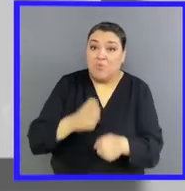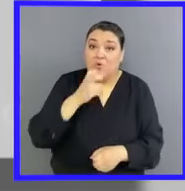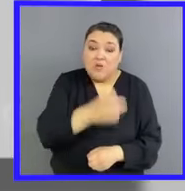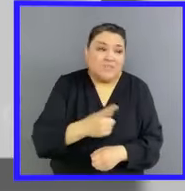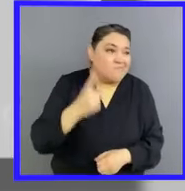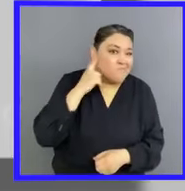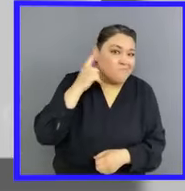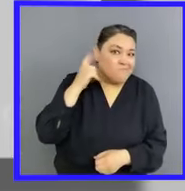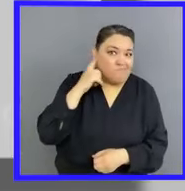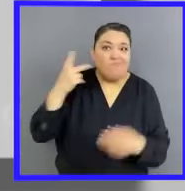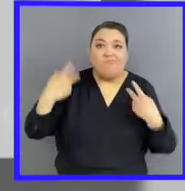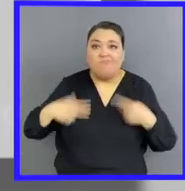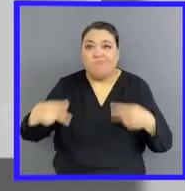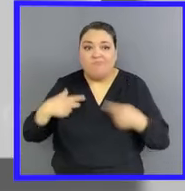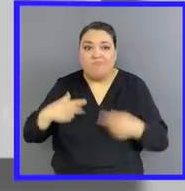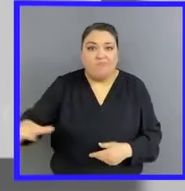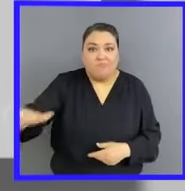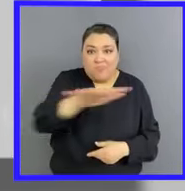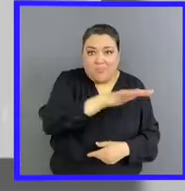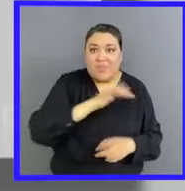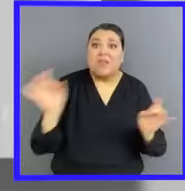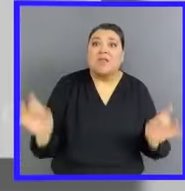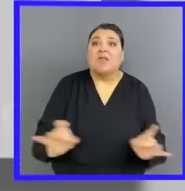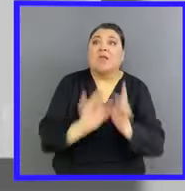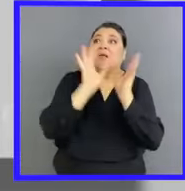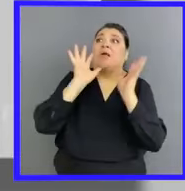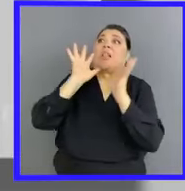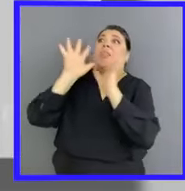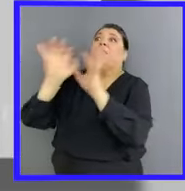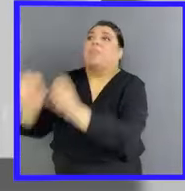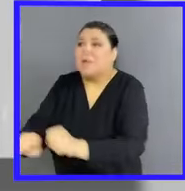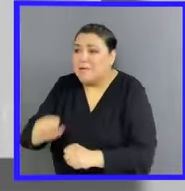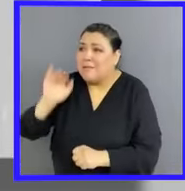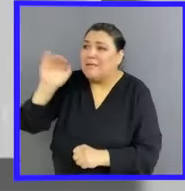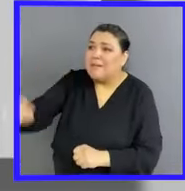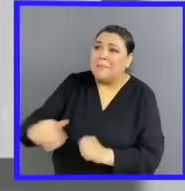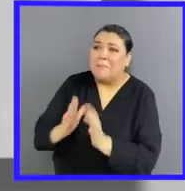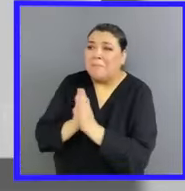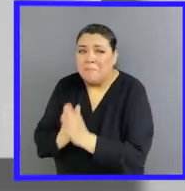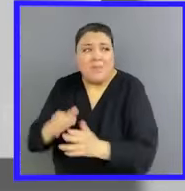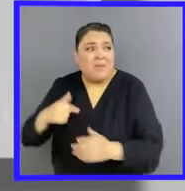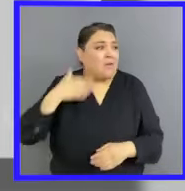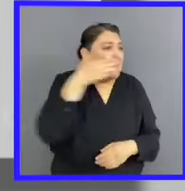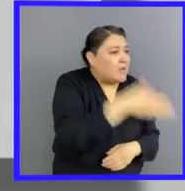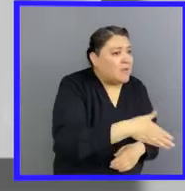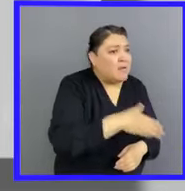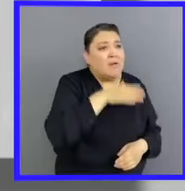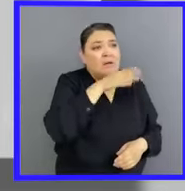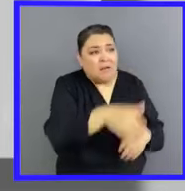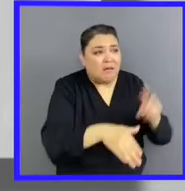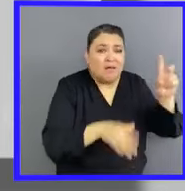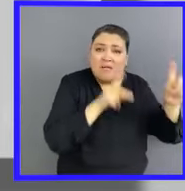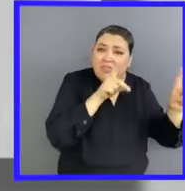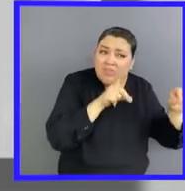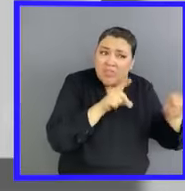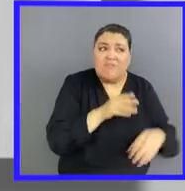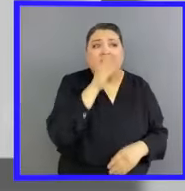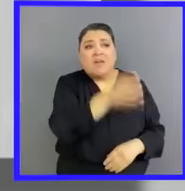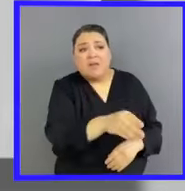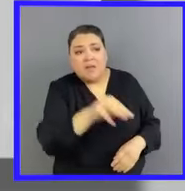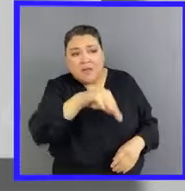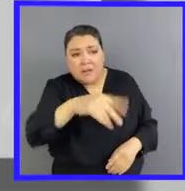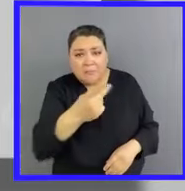gente llega de milagro al centro público y nos dice, es que ya fui al DIF, ya fui al Ministerio Público, ya fui con